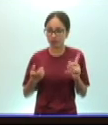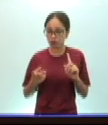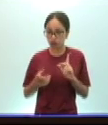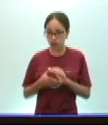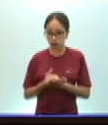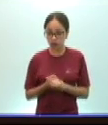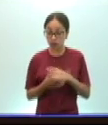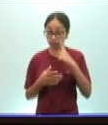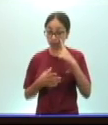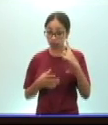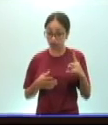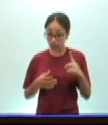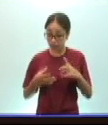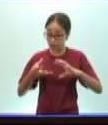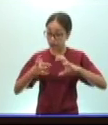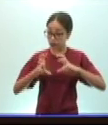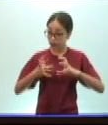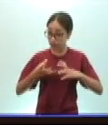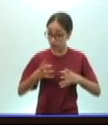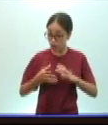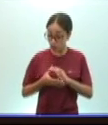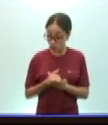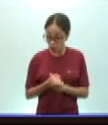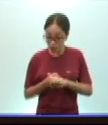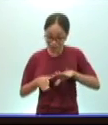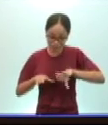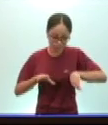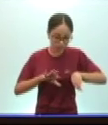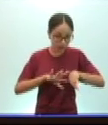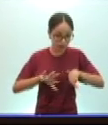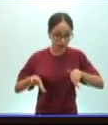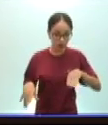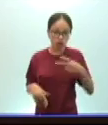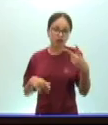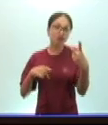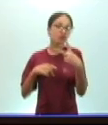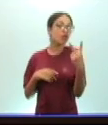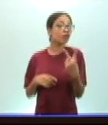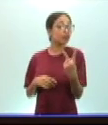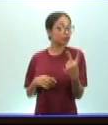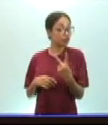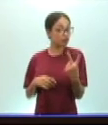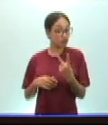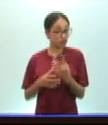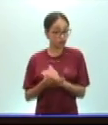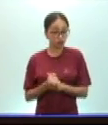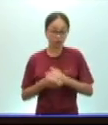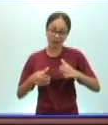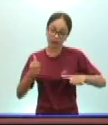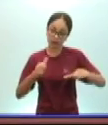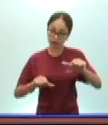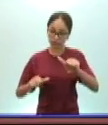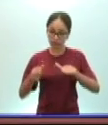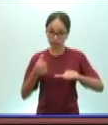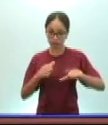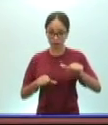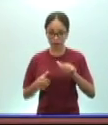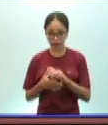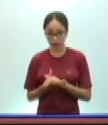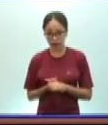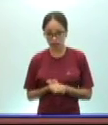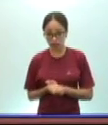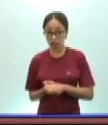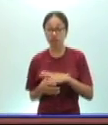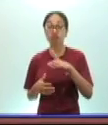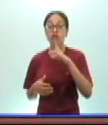que de esta forma he separado los dos componentes de esa mezcla heterogénea. Nos queda el